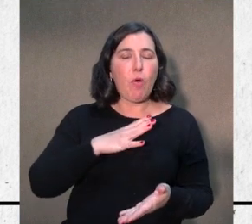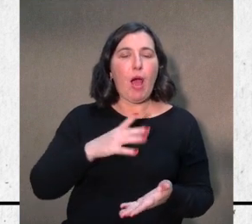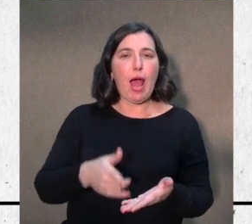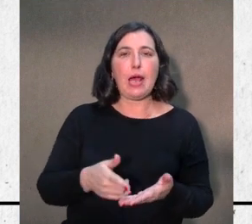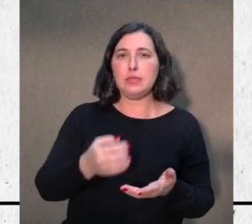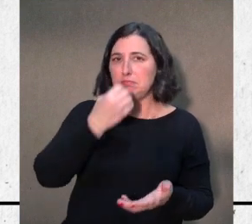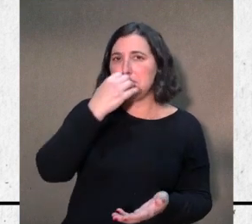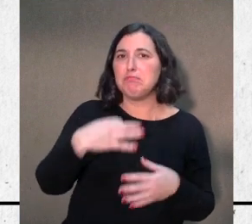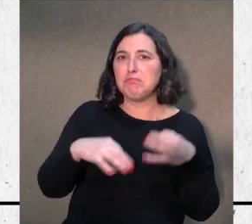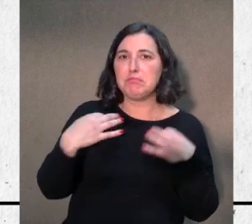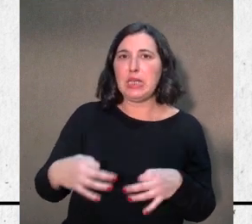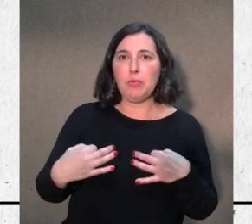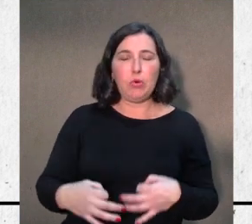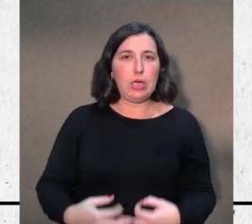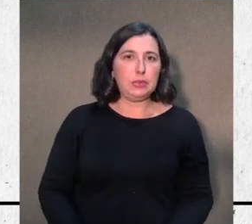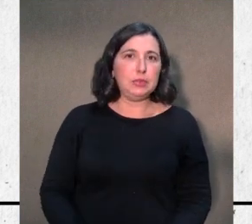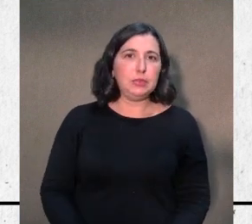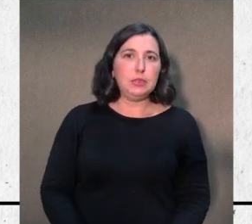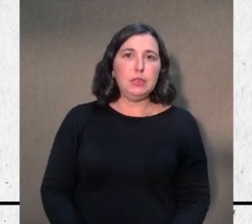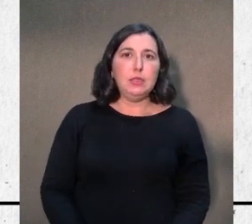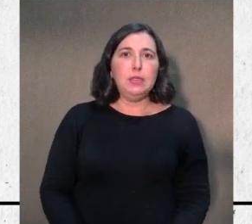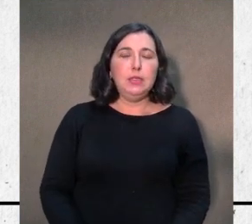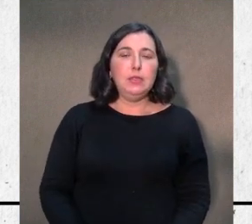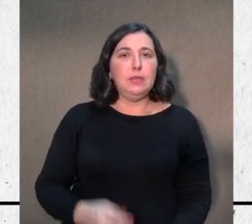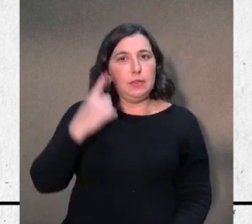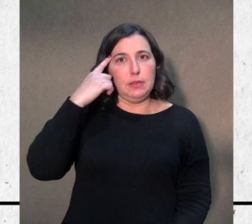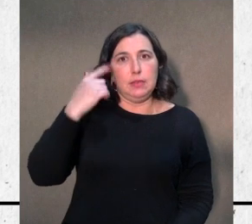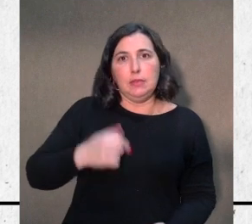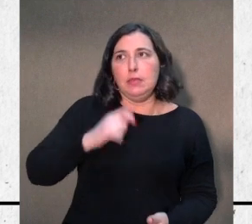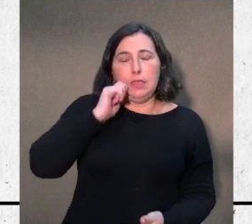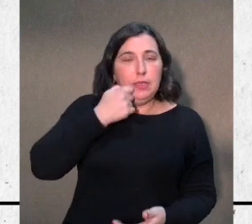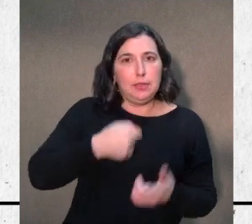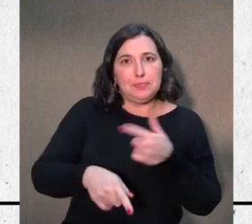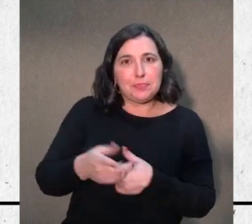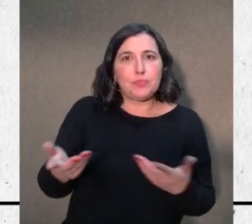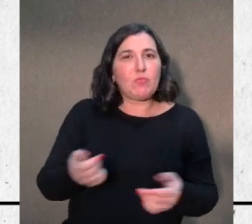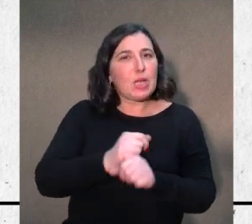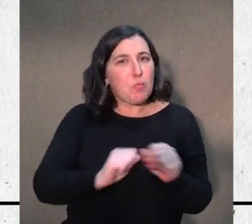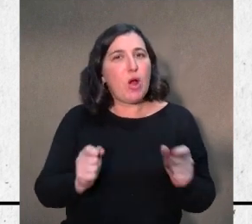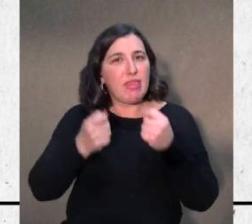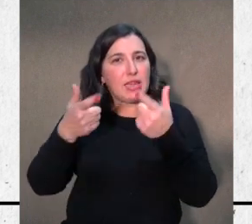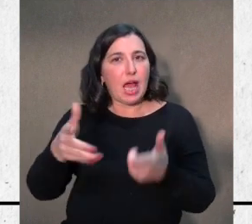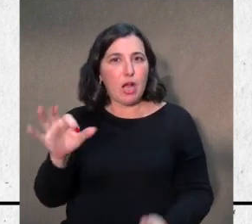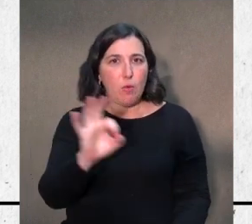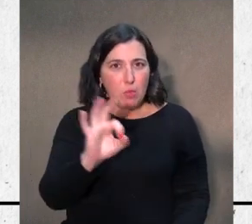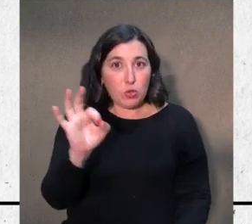lindo que pueda como darle esa chance. Y hay niños que realmente se enganchan con la música